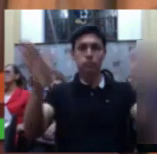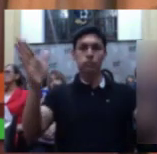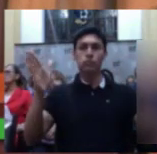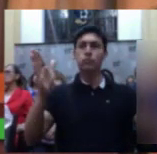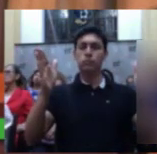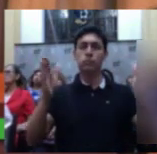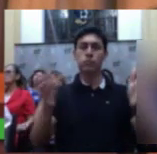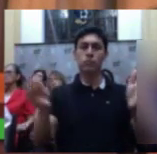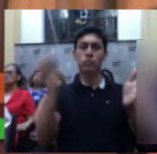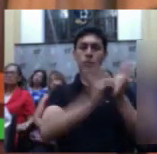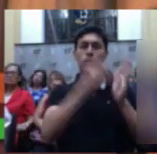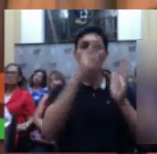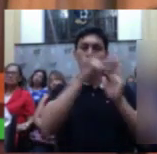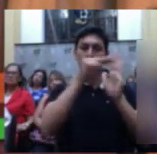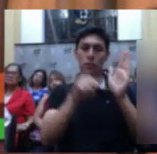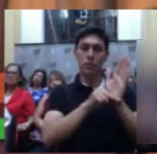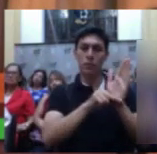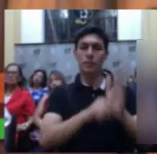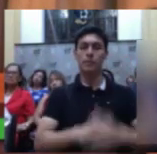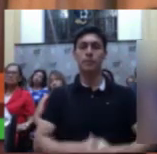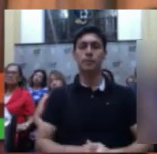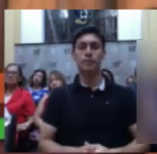contrapuestas a la norma constitucional.